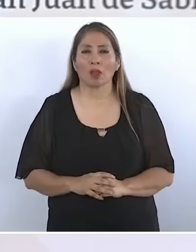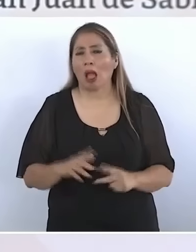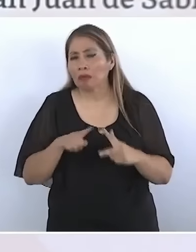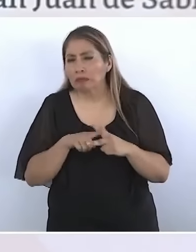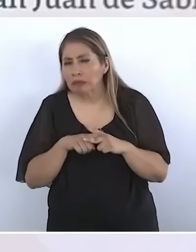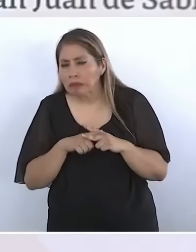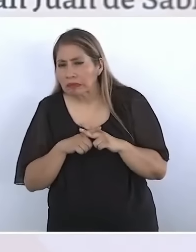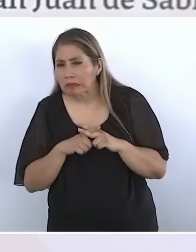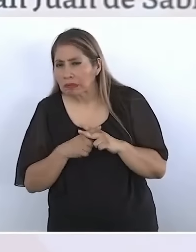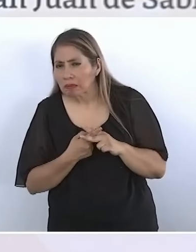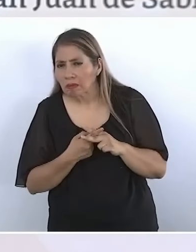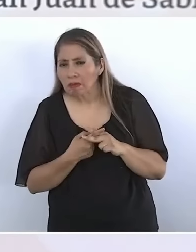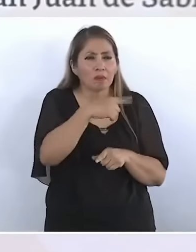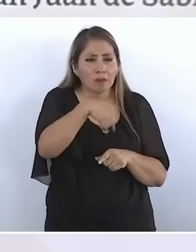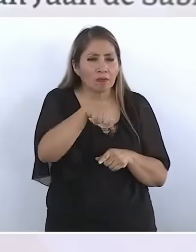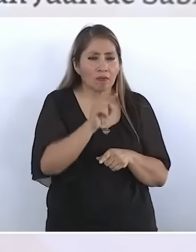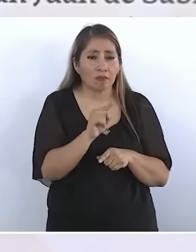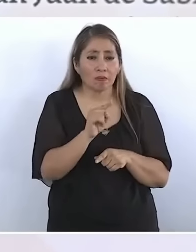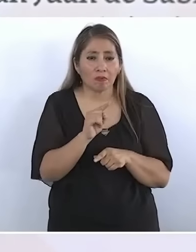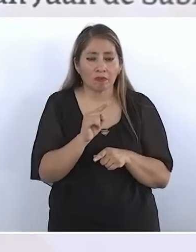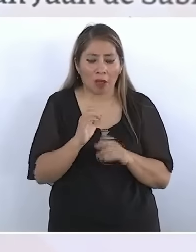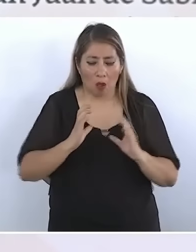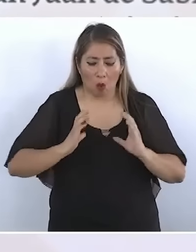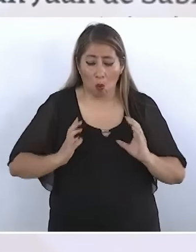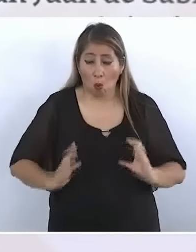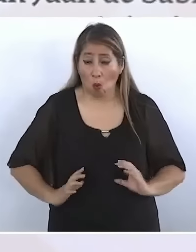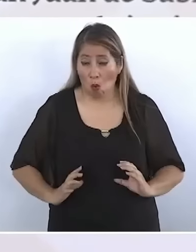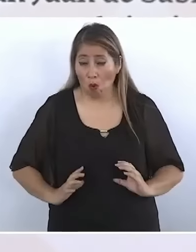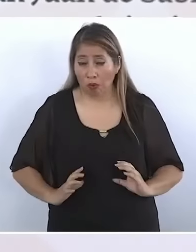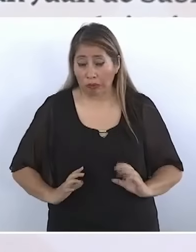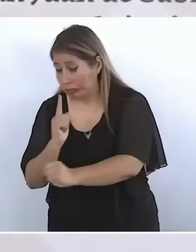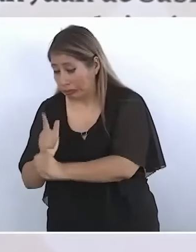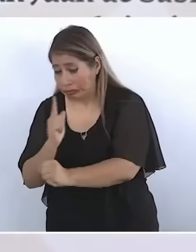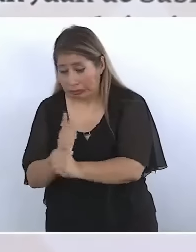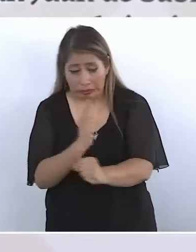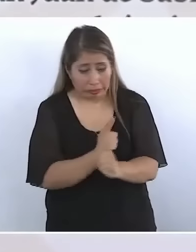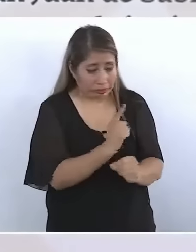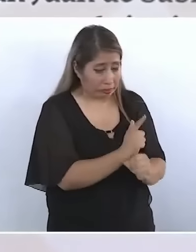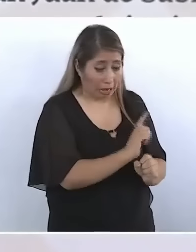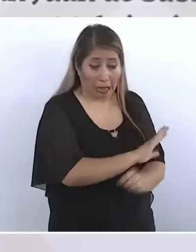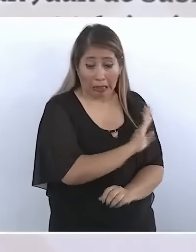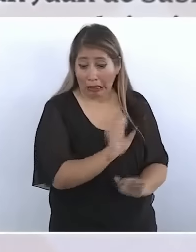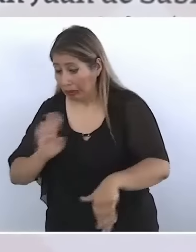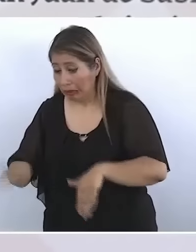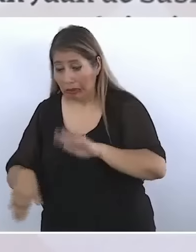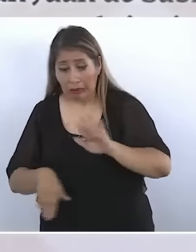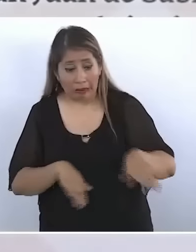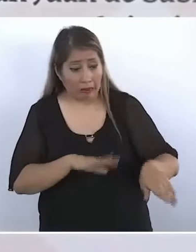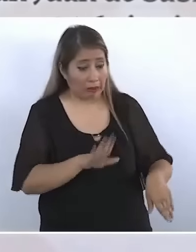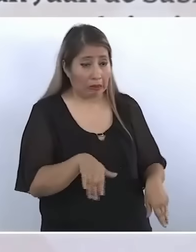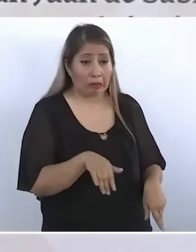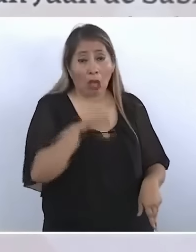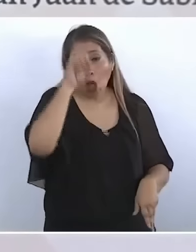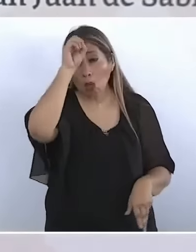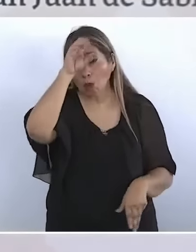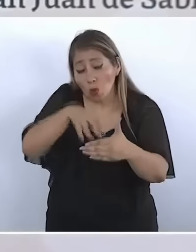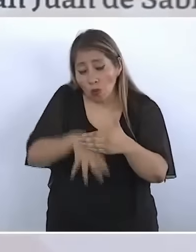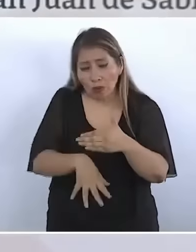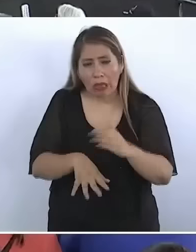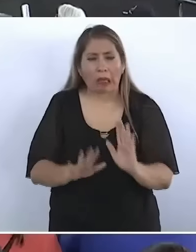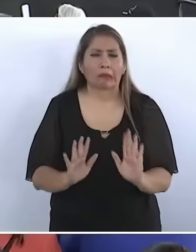empezaron a encontrar, lamentablemente, restos de trabajadores mineros que ya